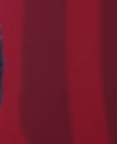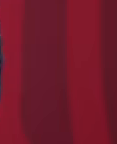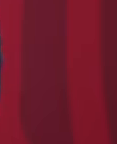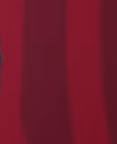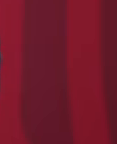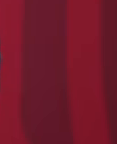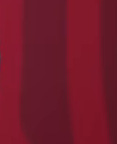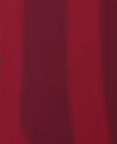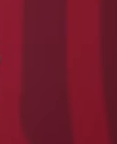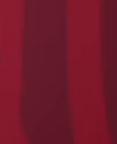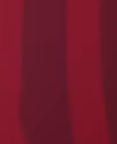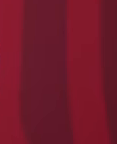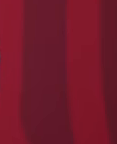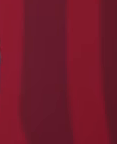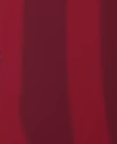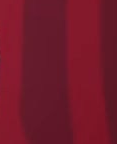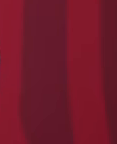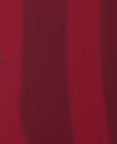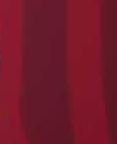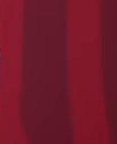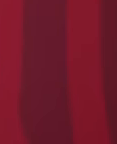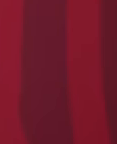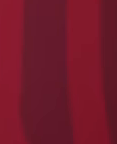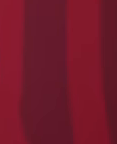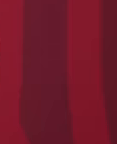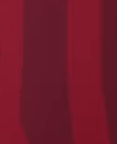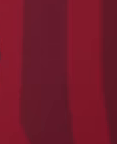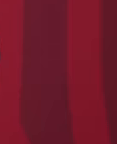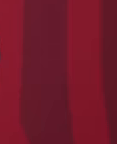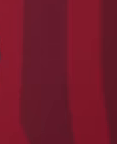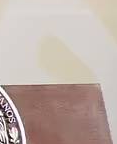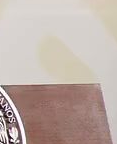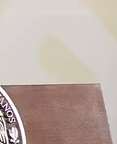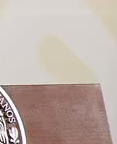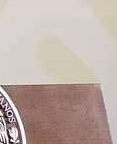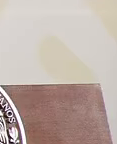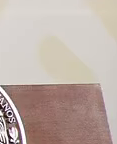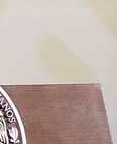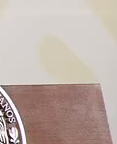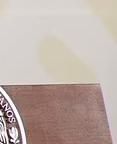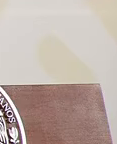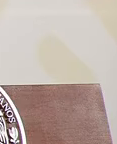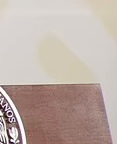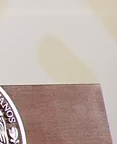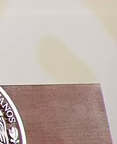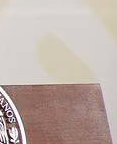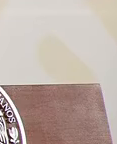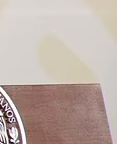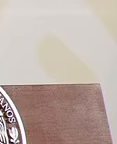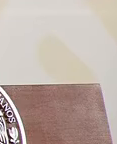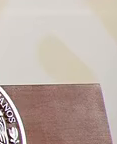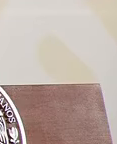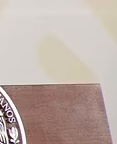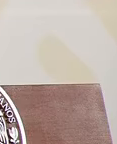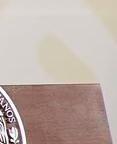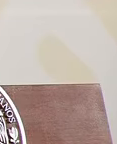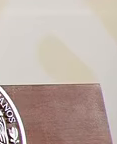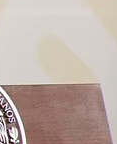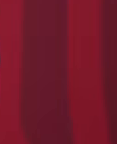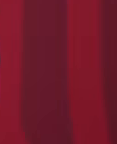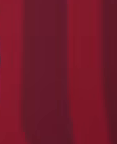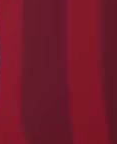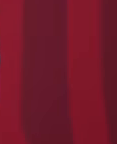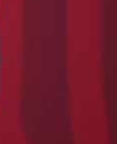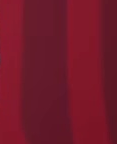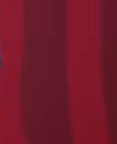detuvo se resolvió también la parte jurídica tenían con esa empresa y ya estamos nada más en espera de una serie